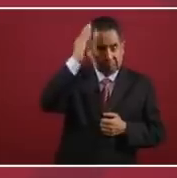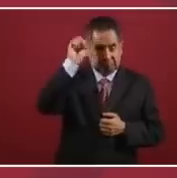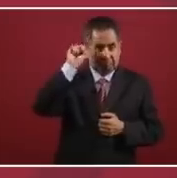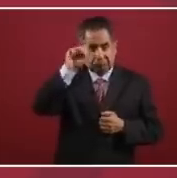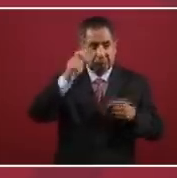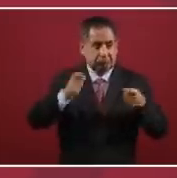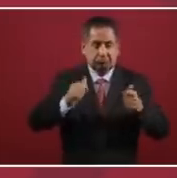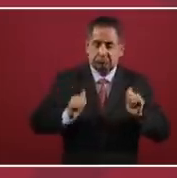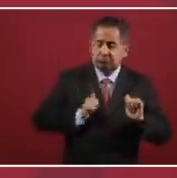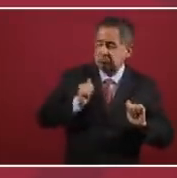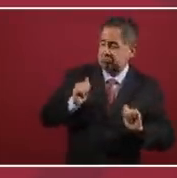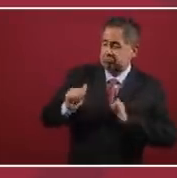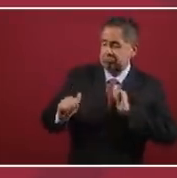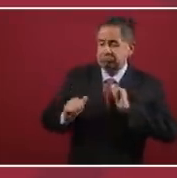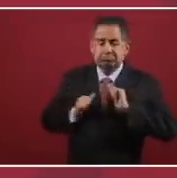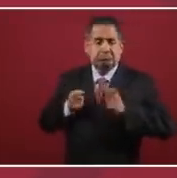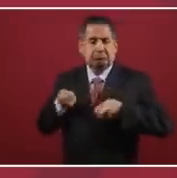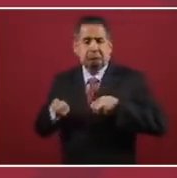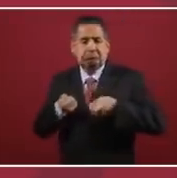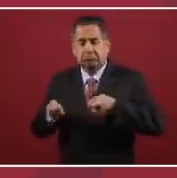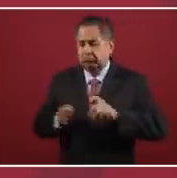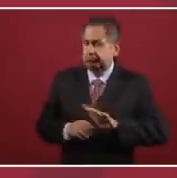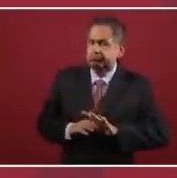se aprovechan